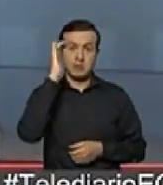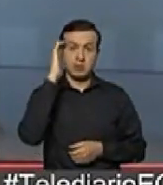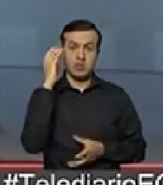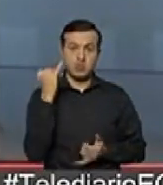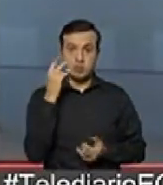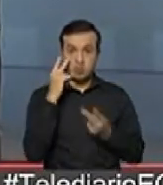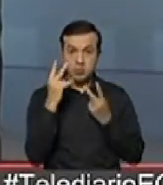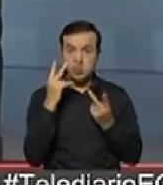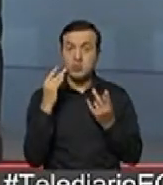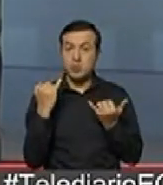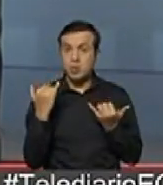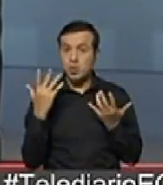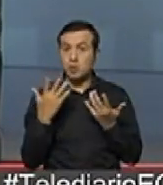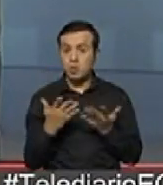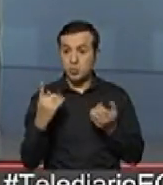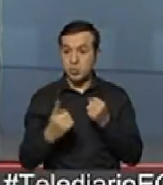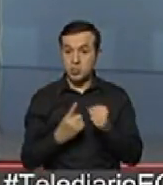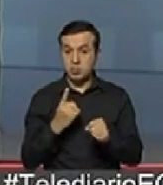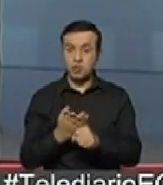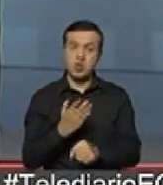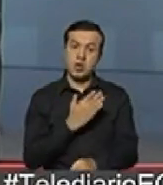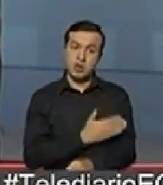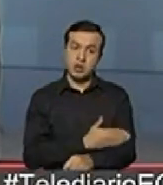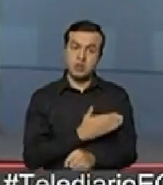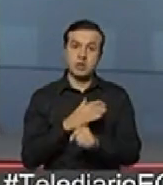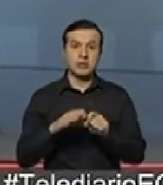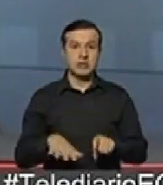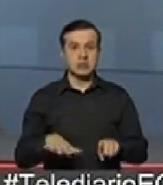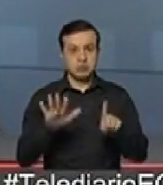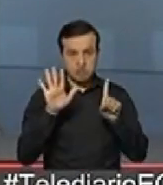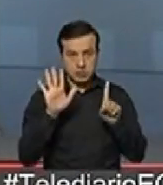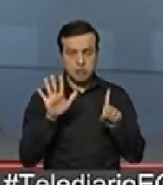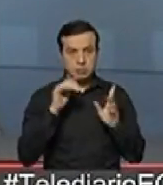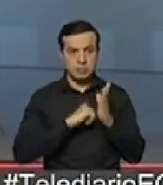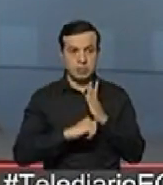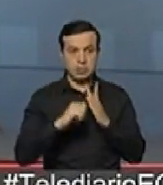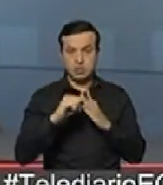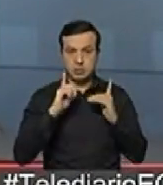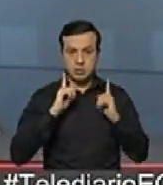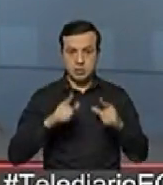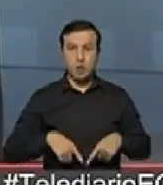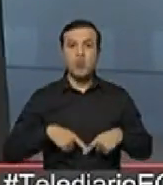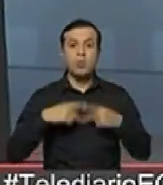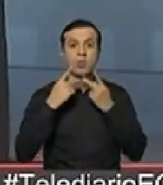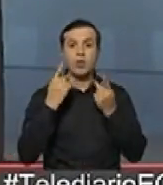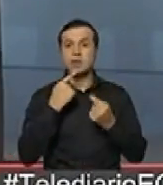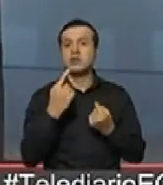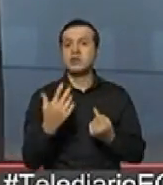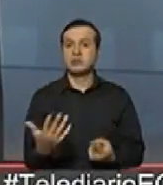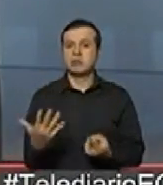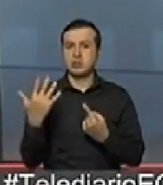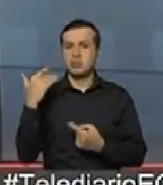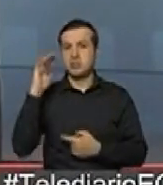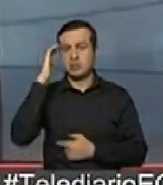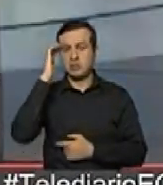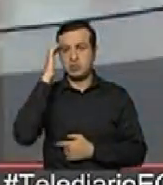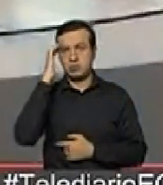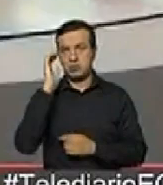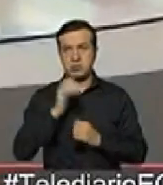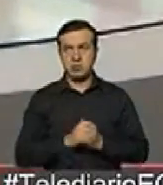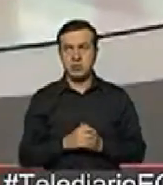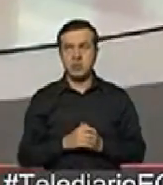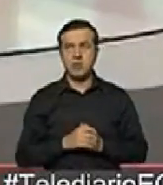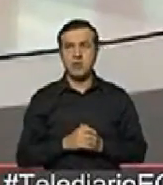casos registrados el año pasado son 6, según las cifras del Ministerio de Salud Pública. ¿Debería... En números absolutos,